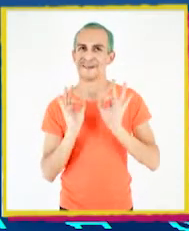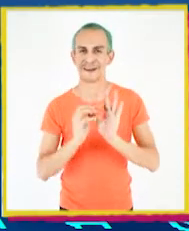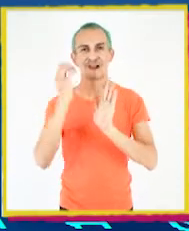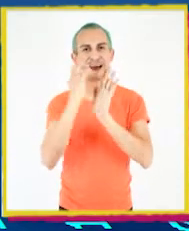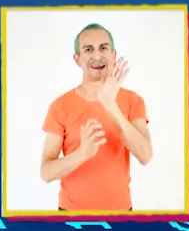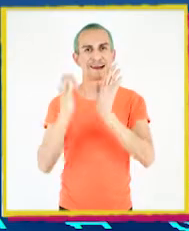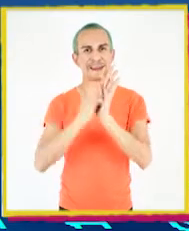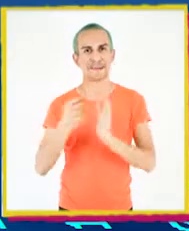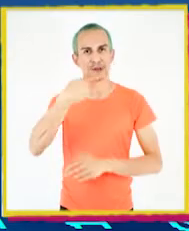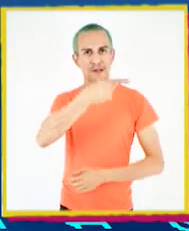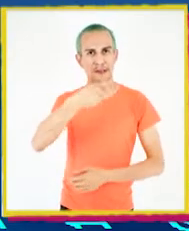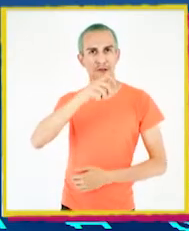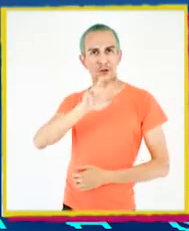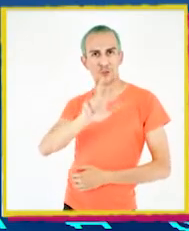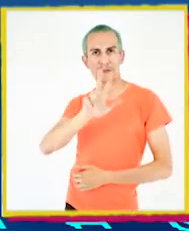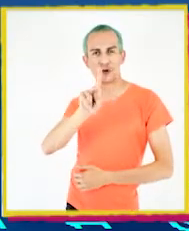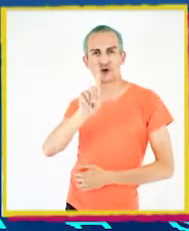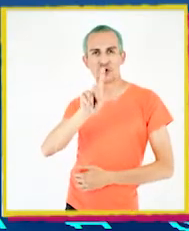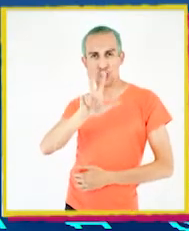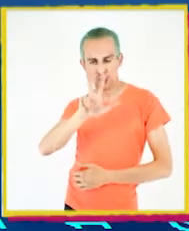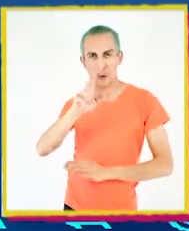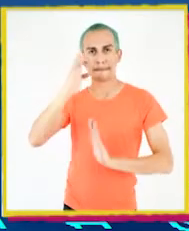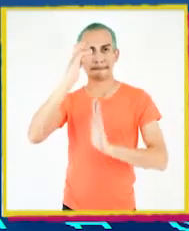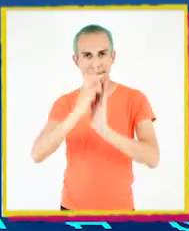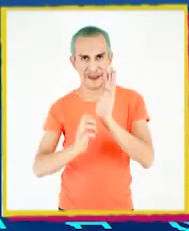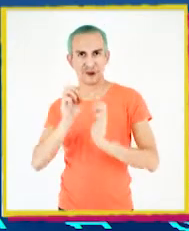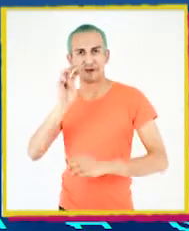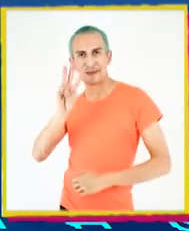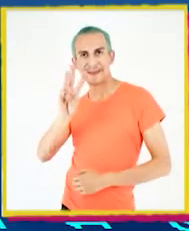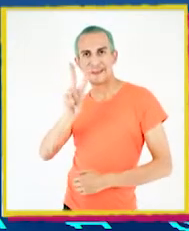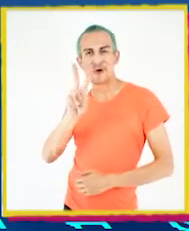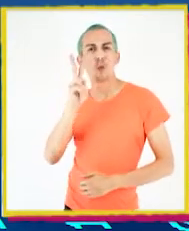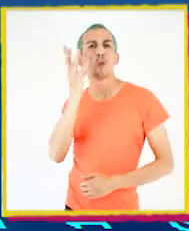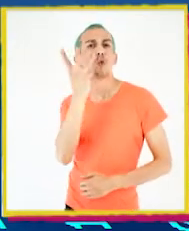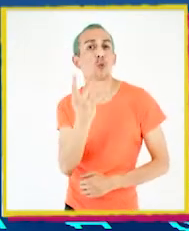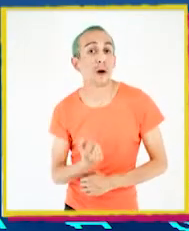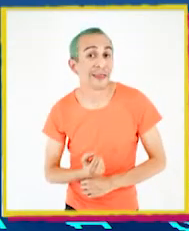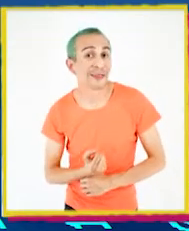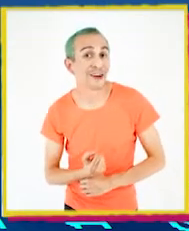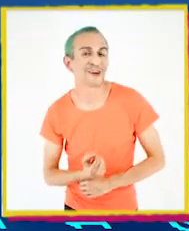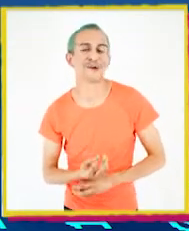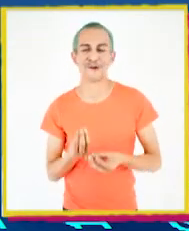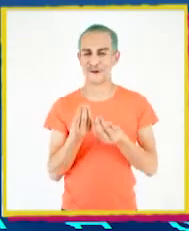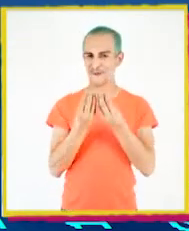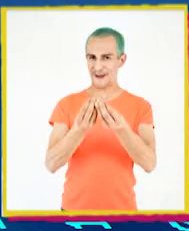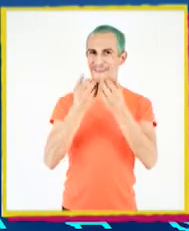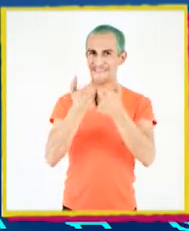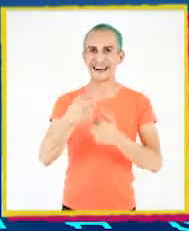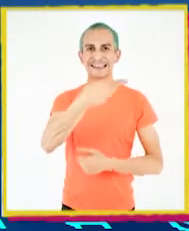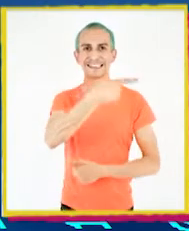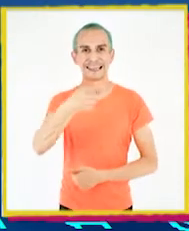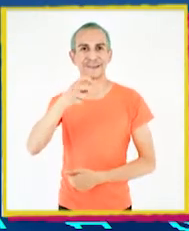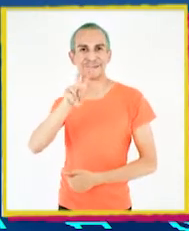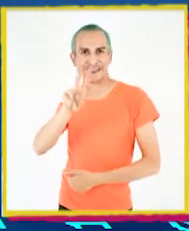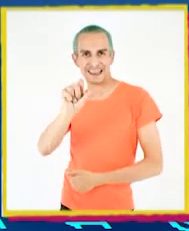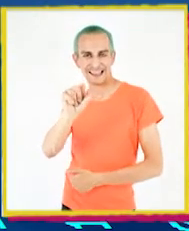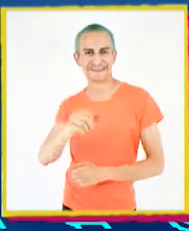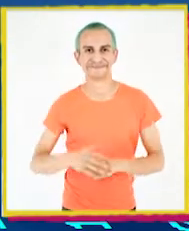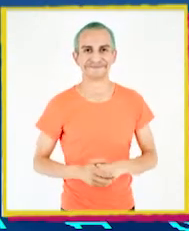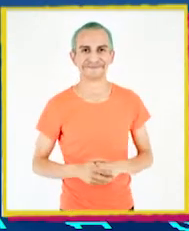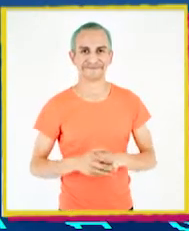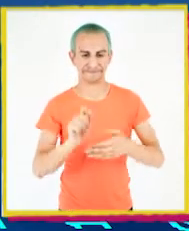Perfecto, restamos 158 menos 32. ¿Cuánto es eso? Muy bien, es